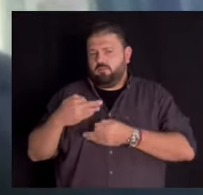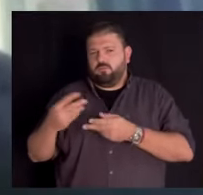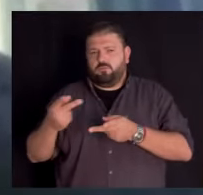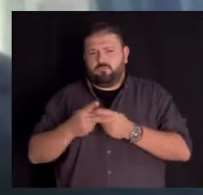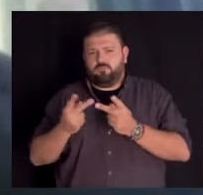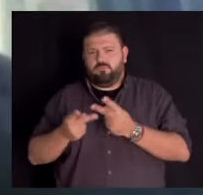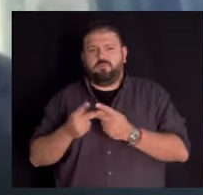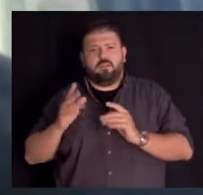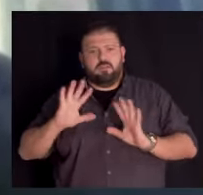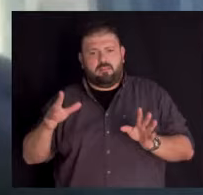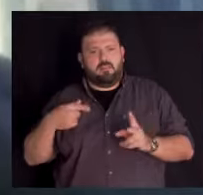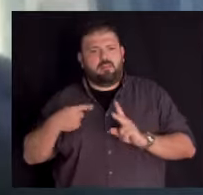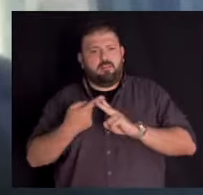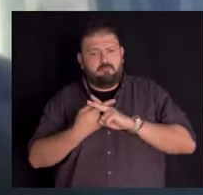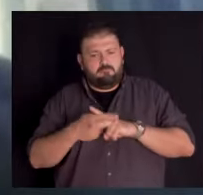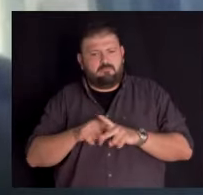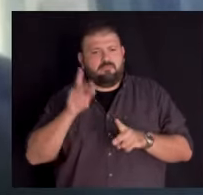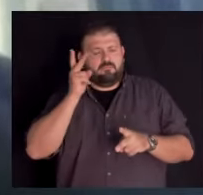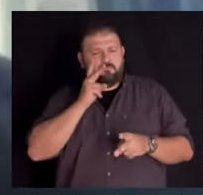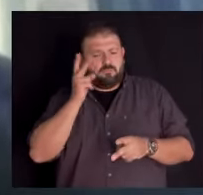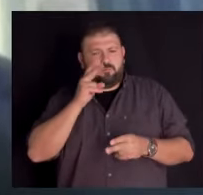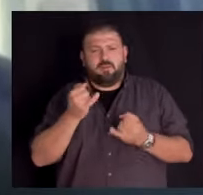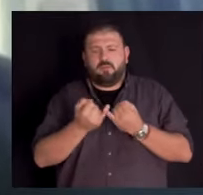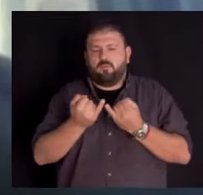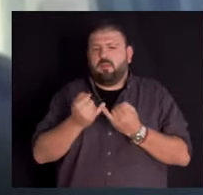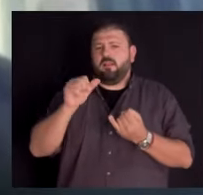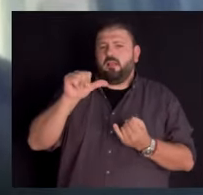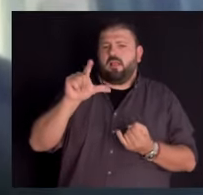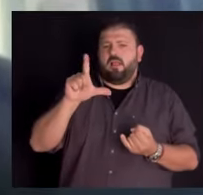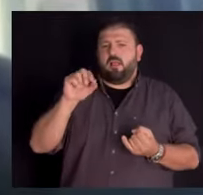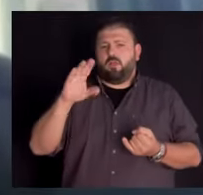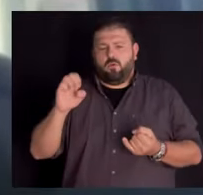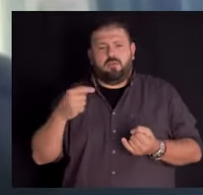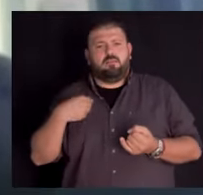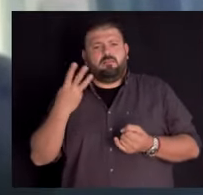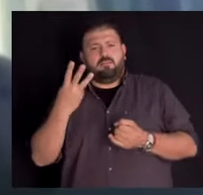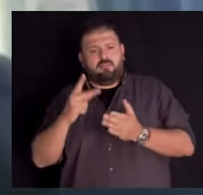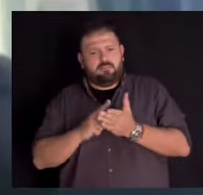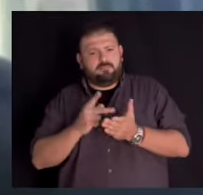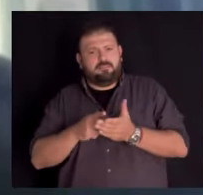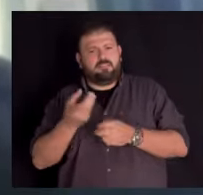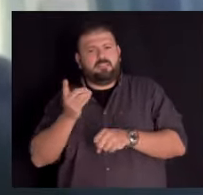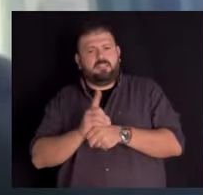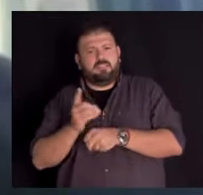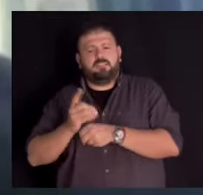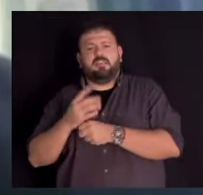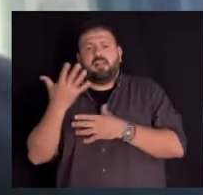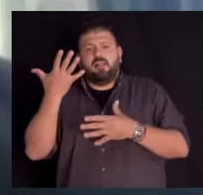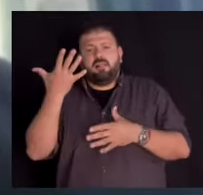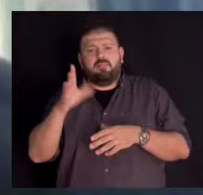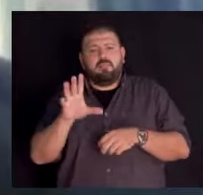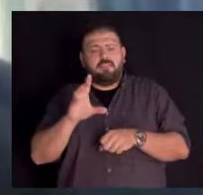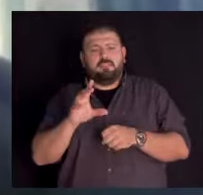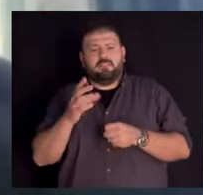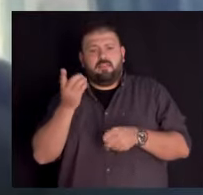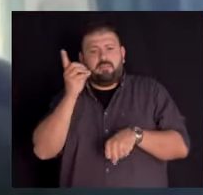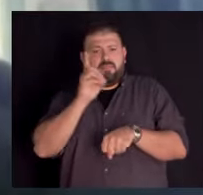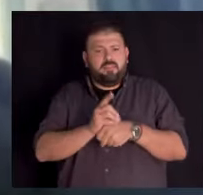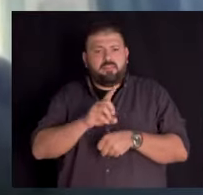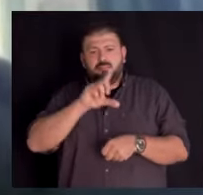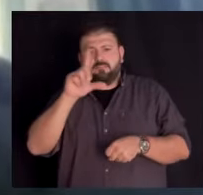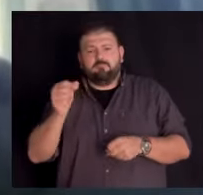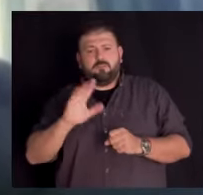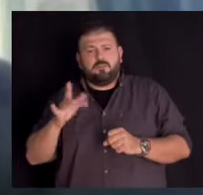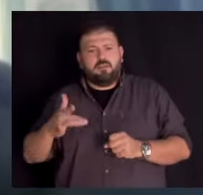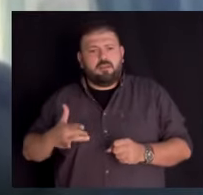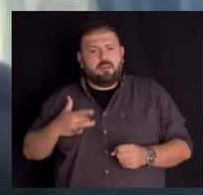Yo empiezo probando la fibra y el aloe 3 veces al día, y al día 10 empiezo a notar que el reflujo nocturno me empieza a disminuir,